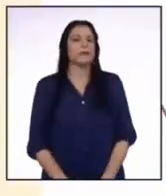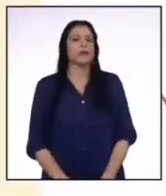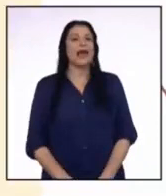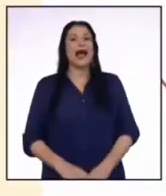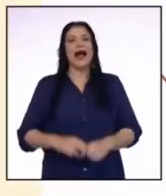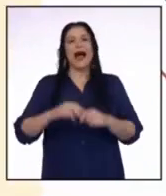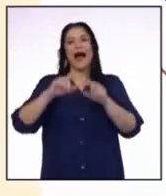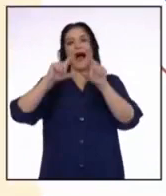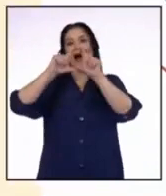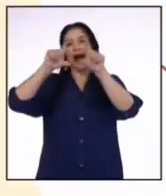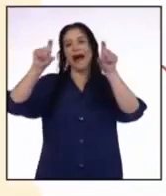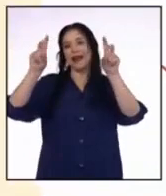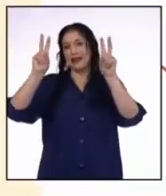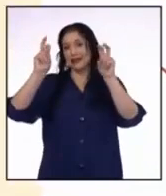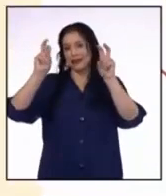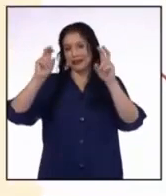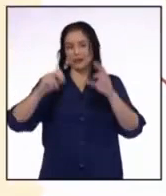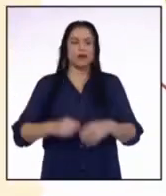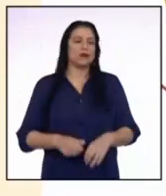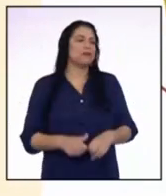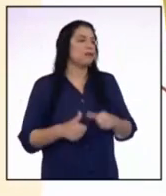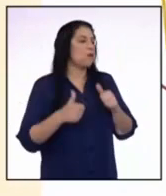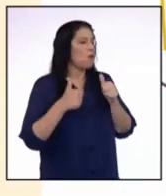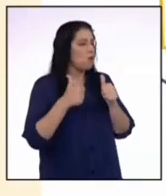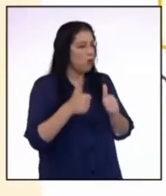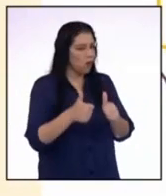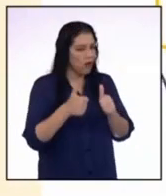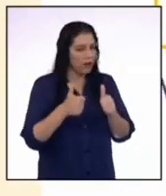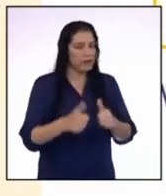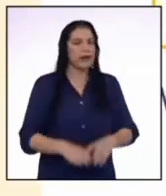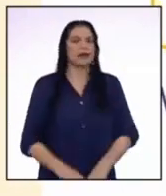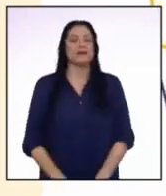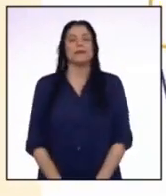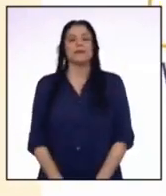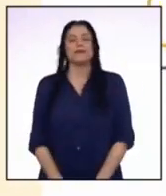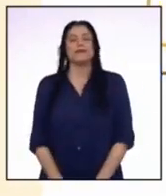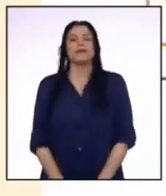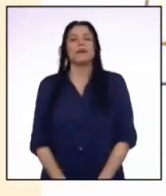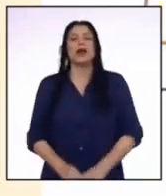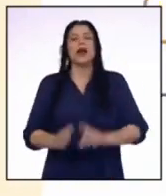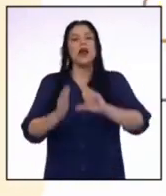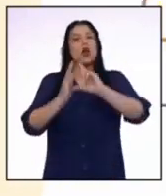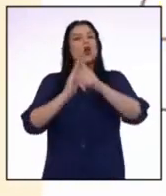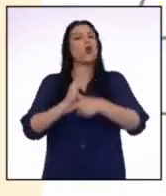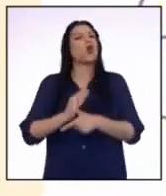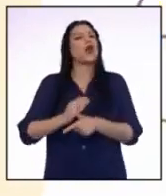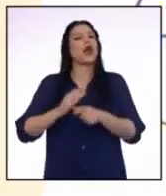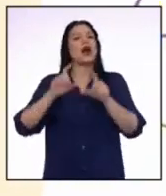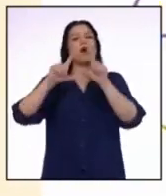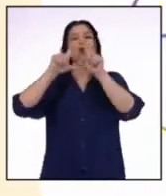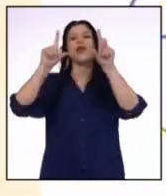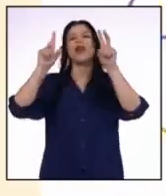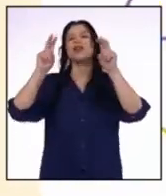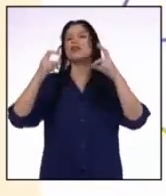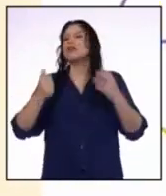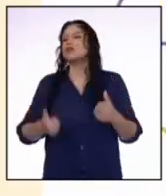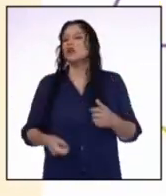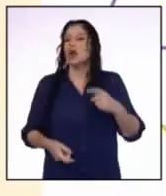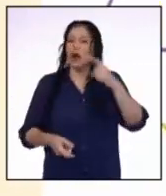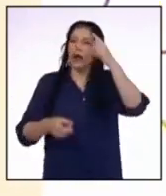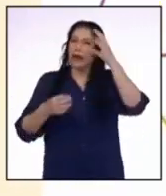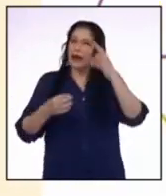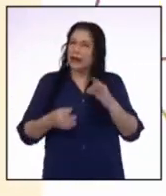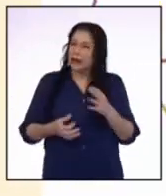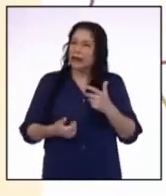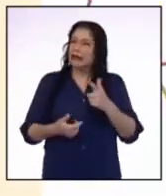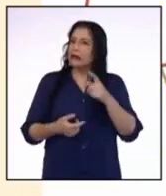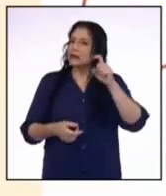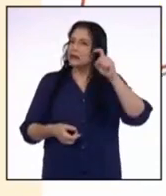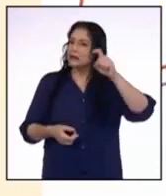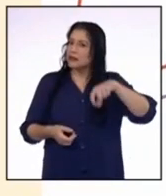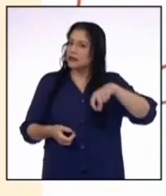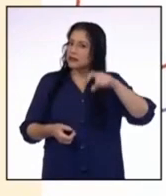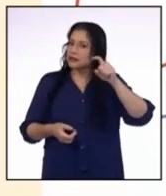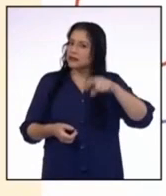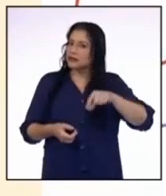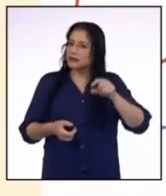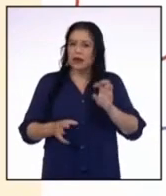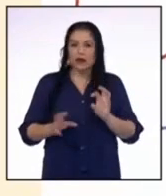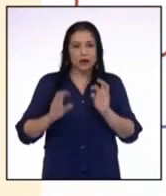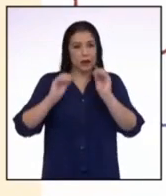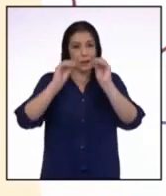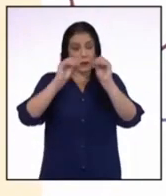El título, profesora. Muy bien, Stephanie. Luego del título, ¿creen que sería